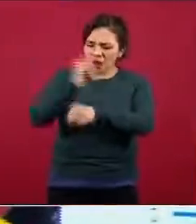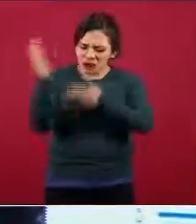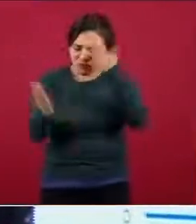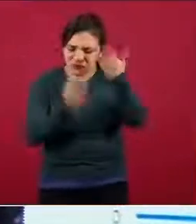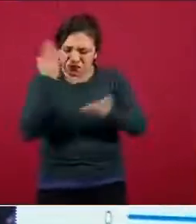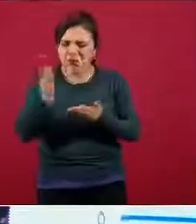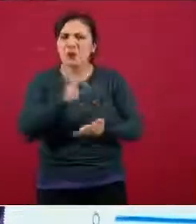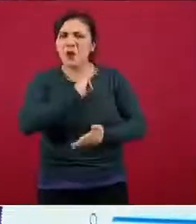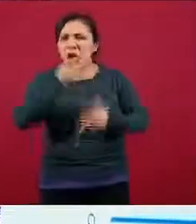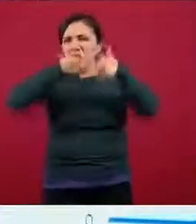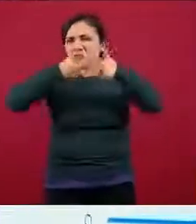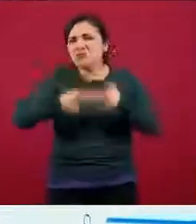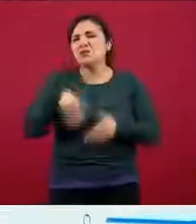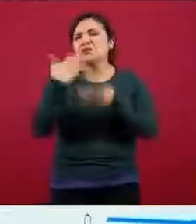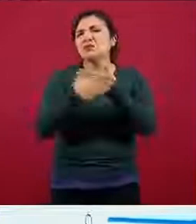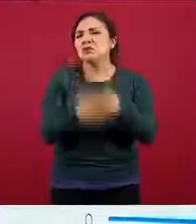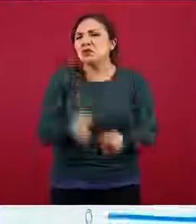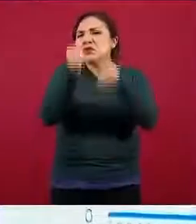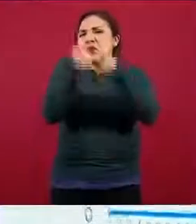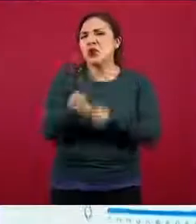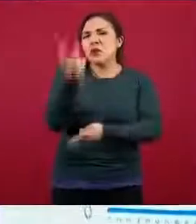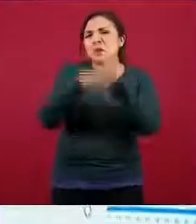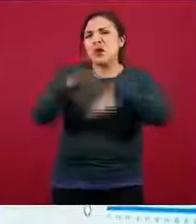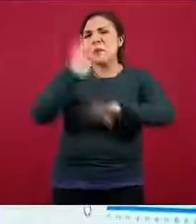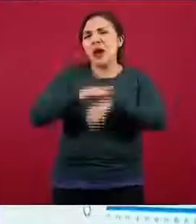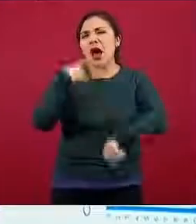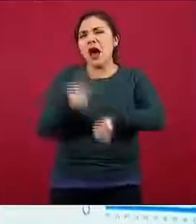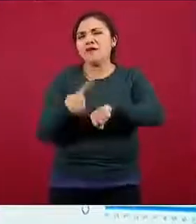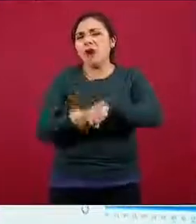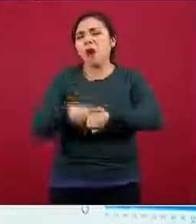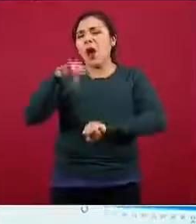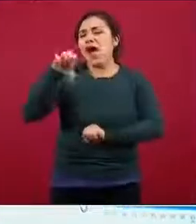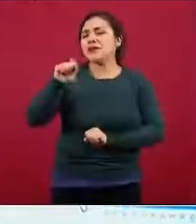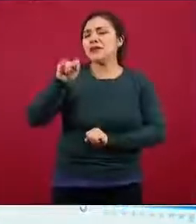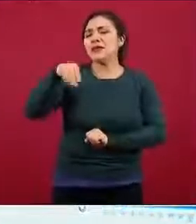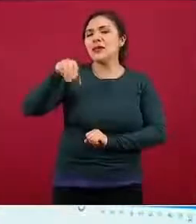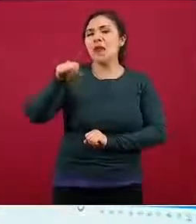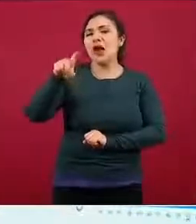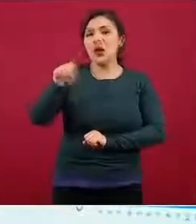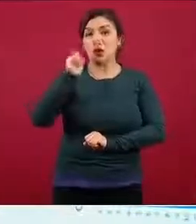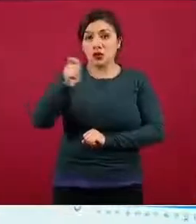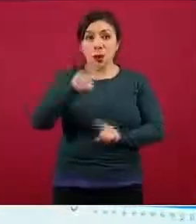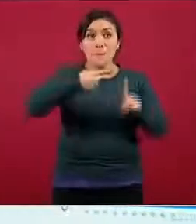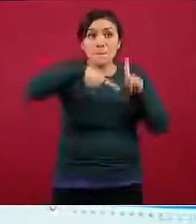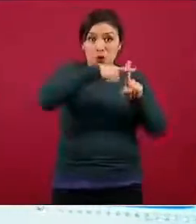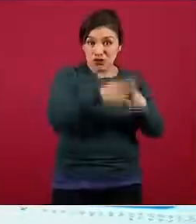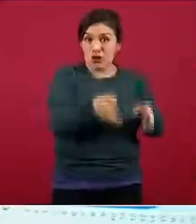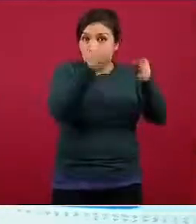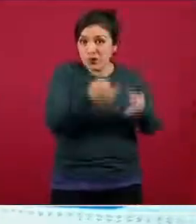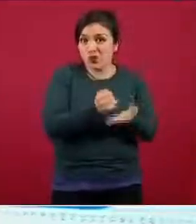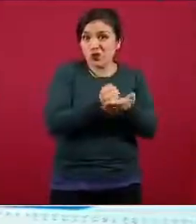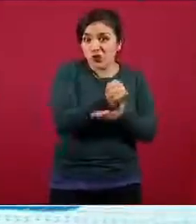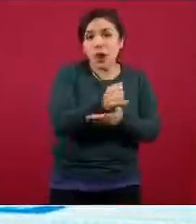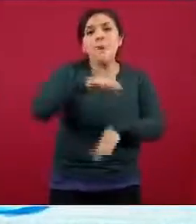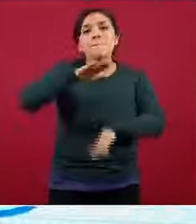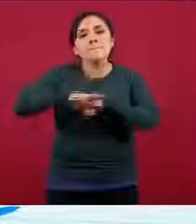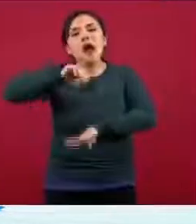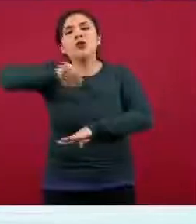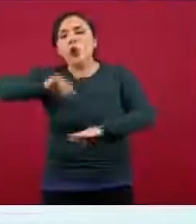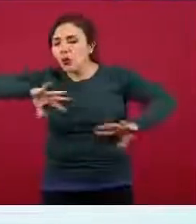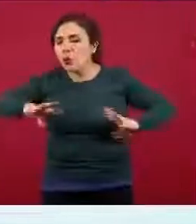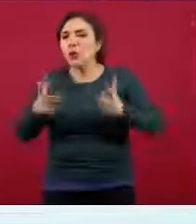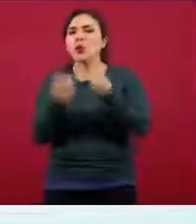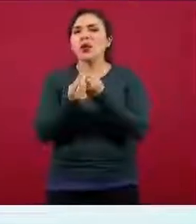se calcula el número de casos estimados. Y se llama estimados porque no solamente son los confirmados, sino se agregan este grupo que